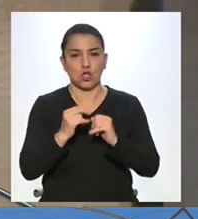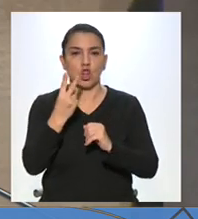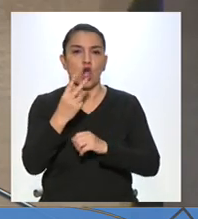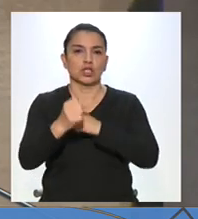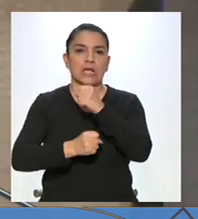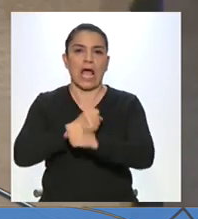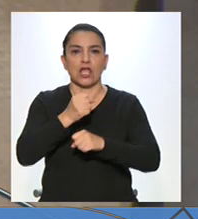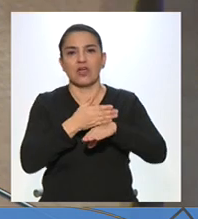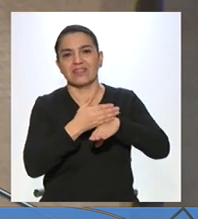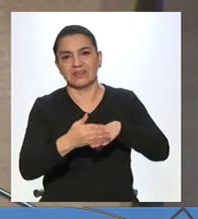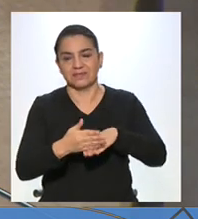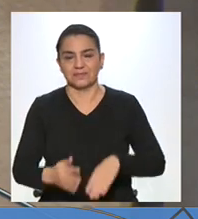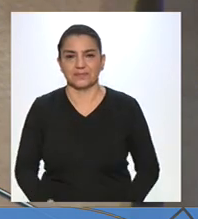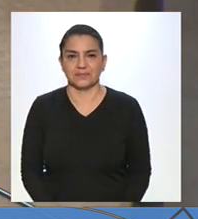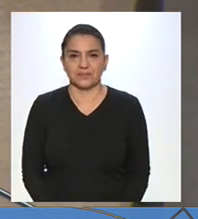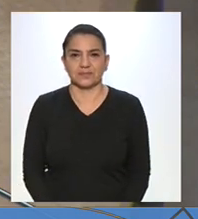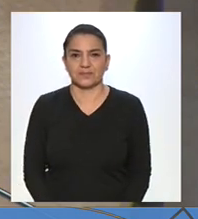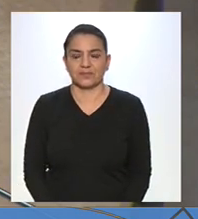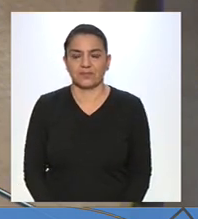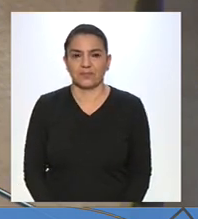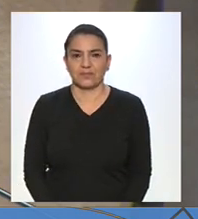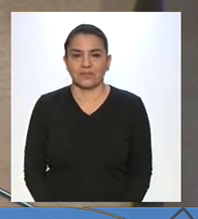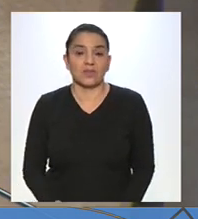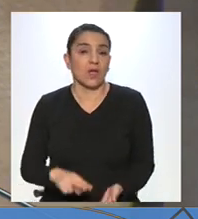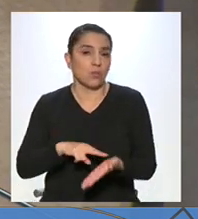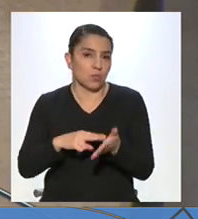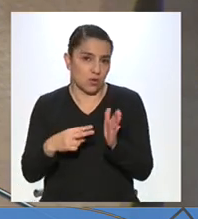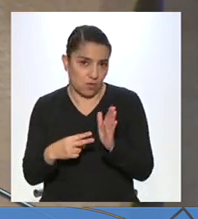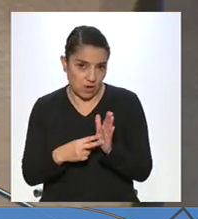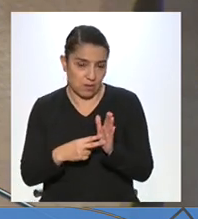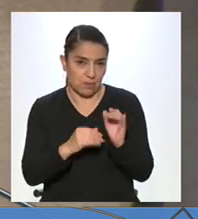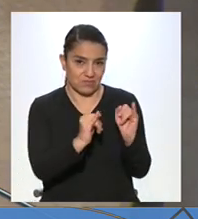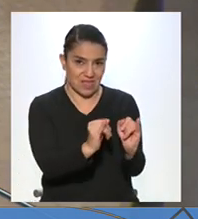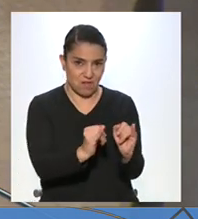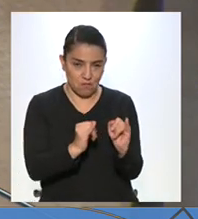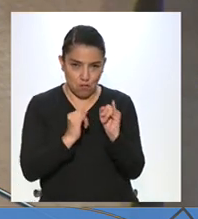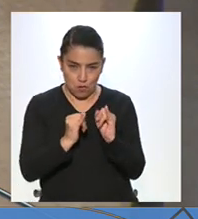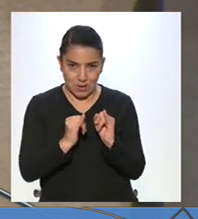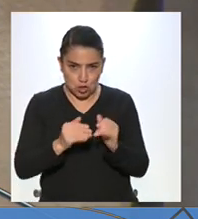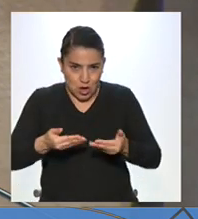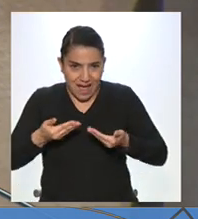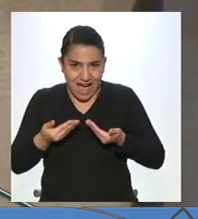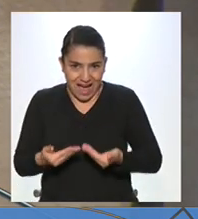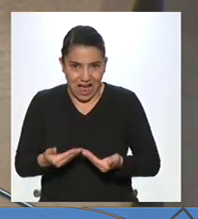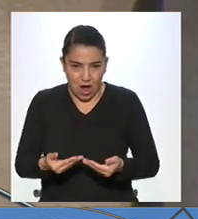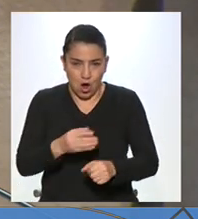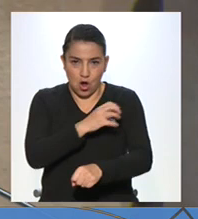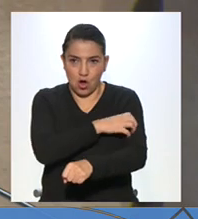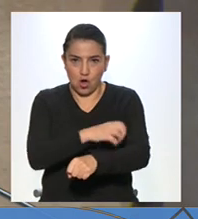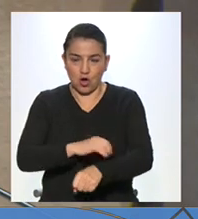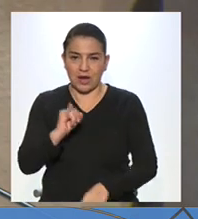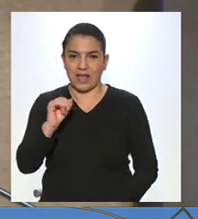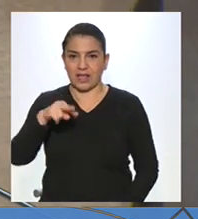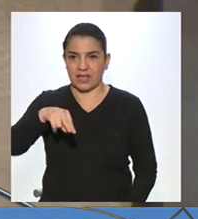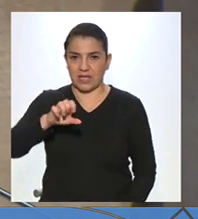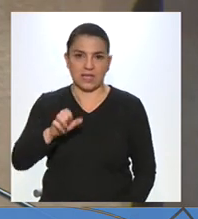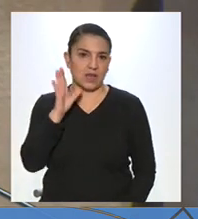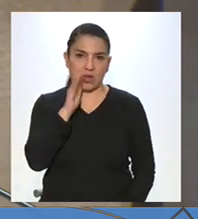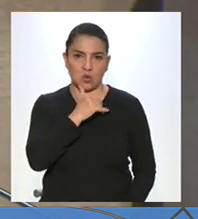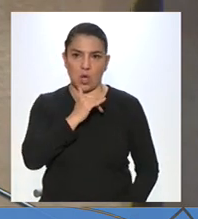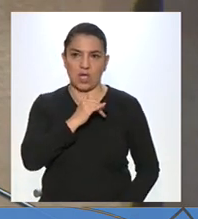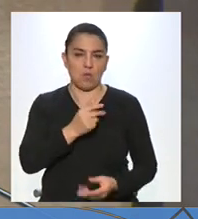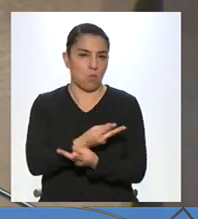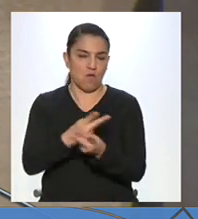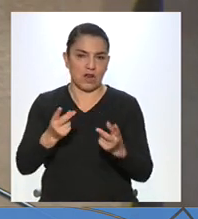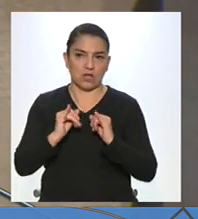rezago. La dificultad para contar con información económica más actualizada se acentuó cuando el INE dejó de publicar el